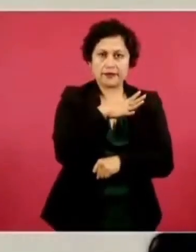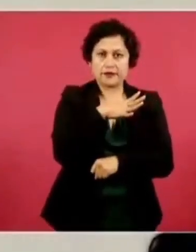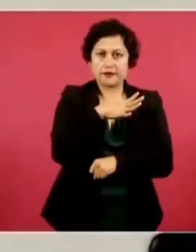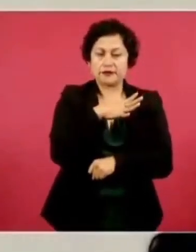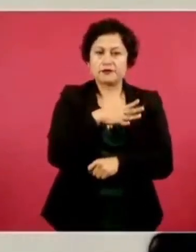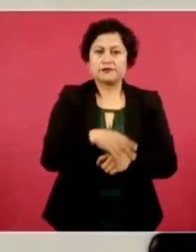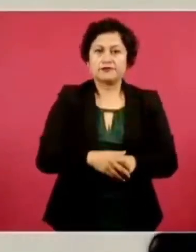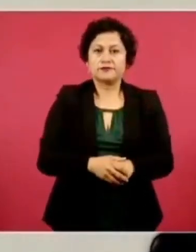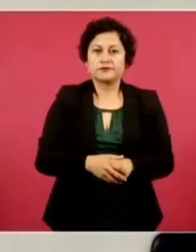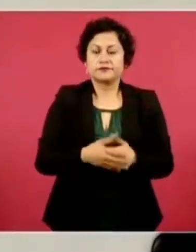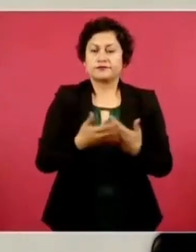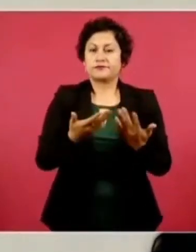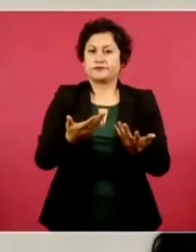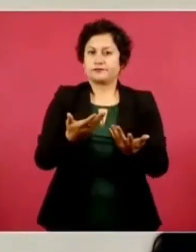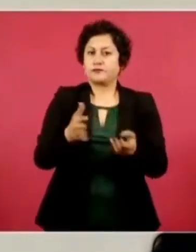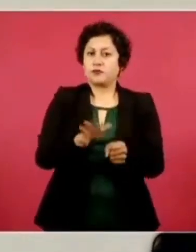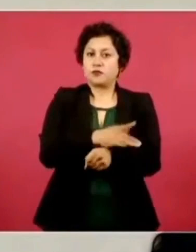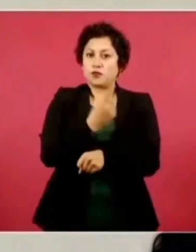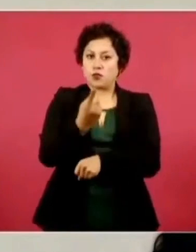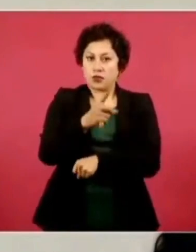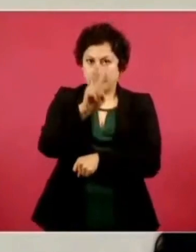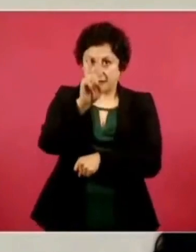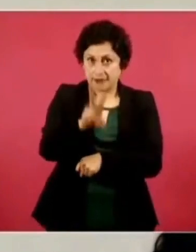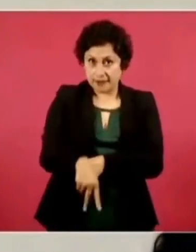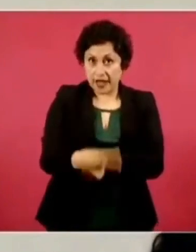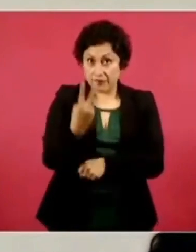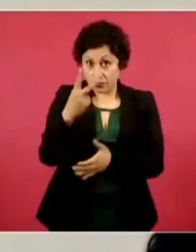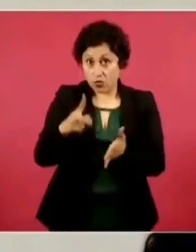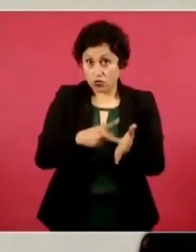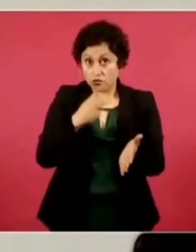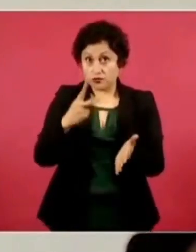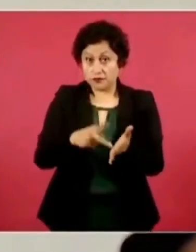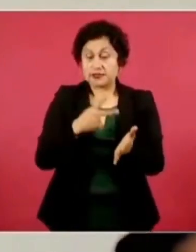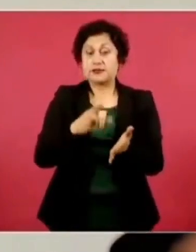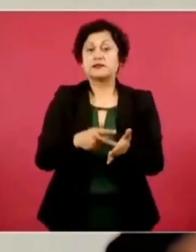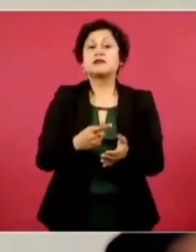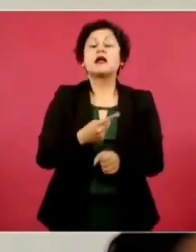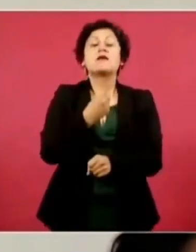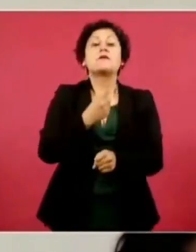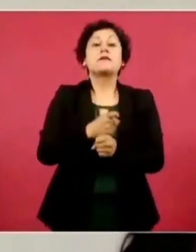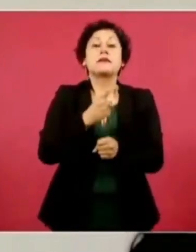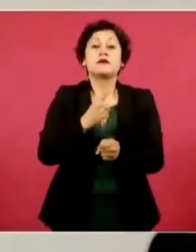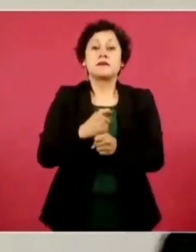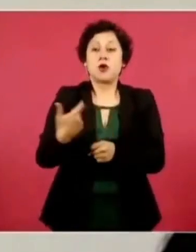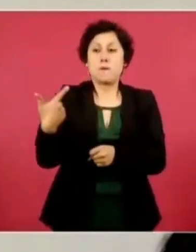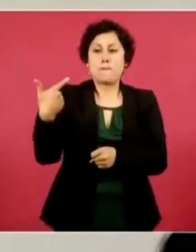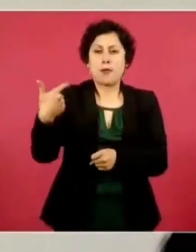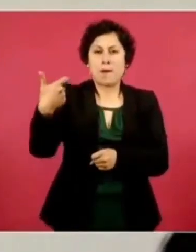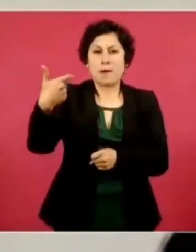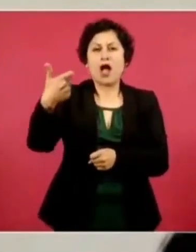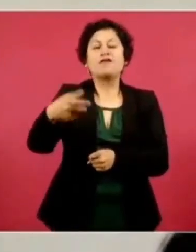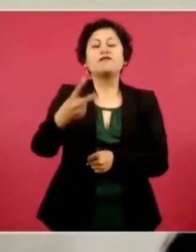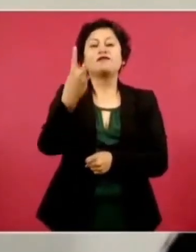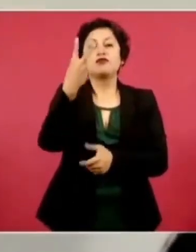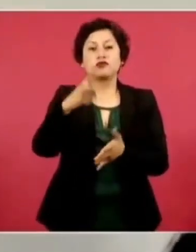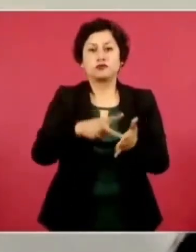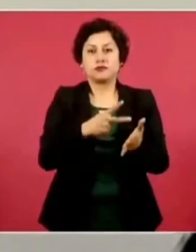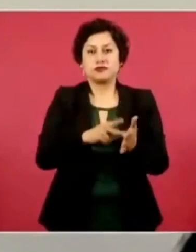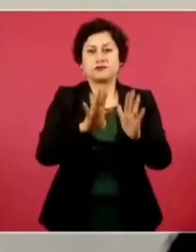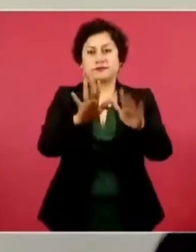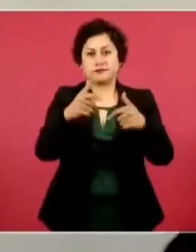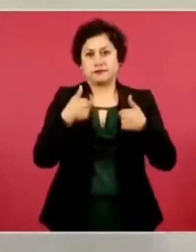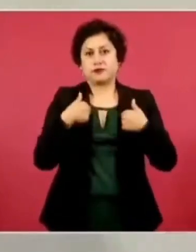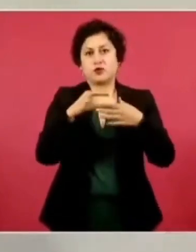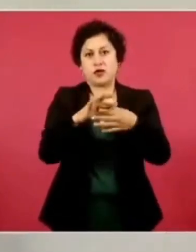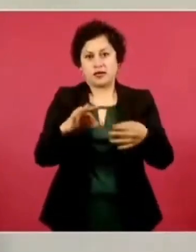porque fueron 2 intentos, en el primero fueron 2 detonaciones. Cabe mencionar, para que se entienda bien la situación, porque son muy